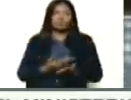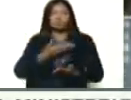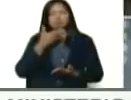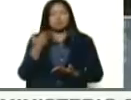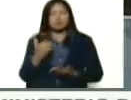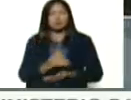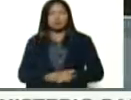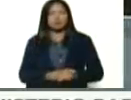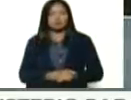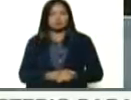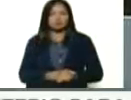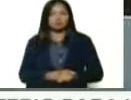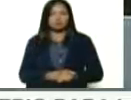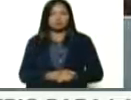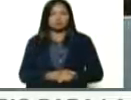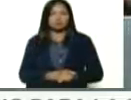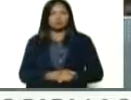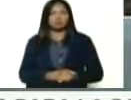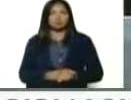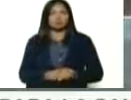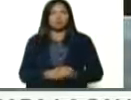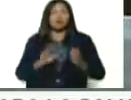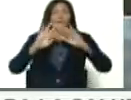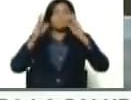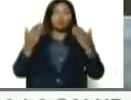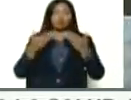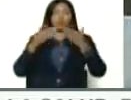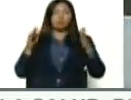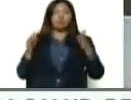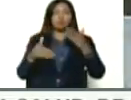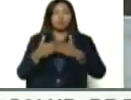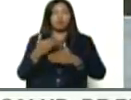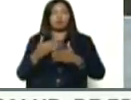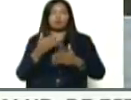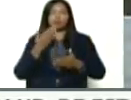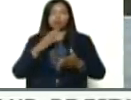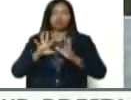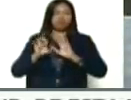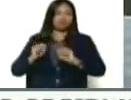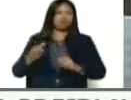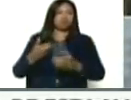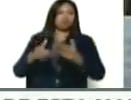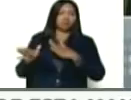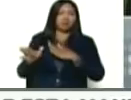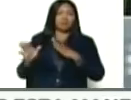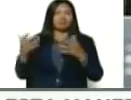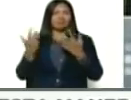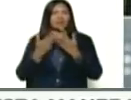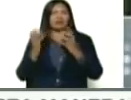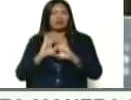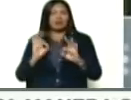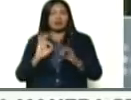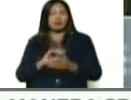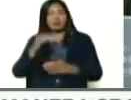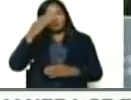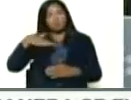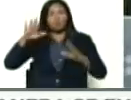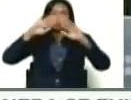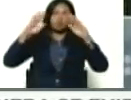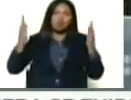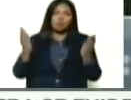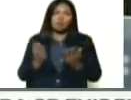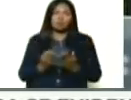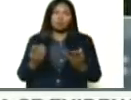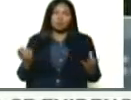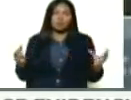un mundo multipolar pluris céntrico a un mundo sin imperialismo a un mundo sin guerra los pueblos del mundo tenemos